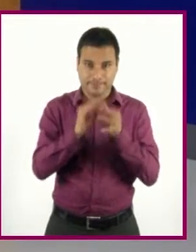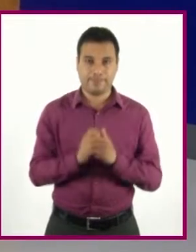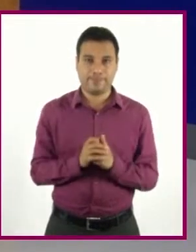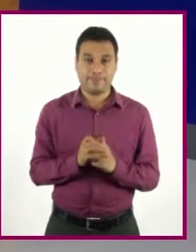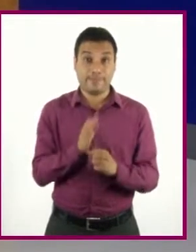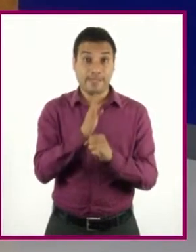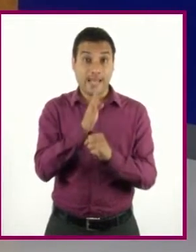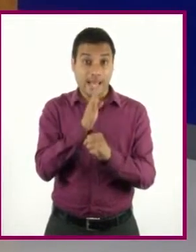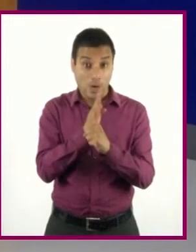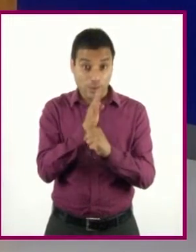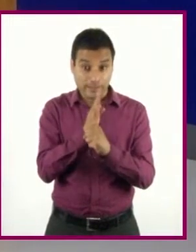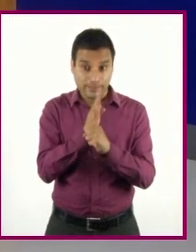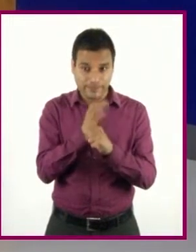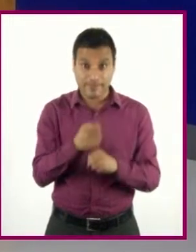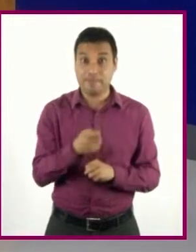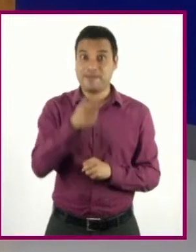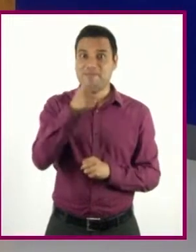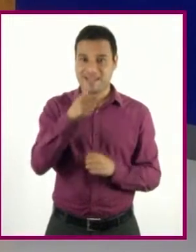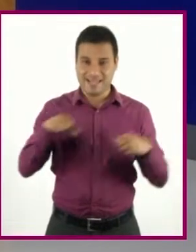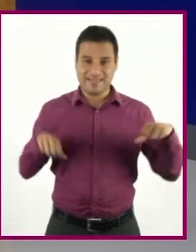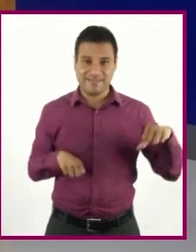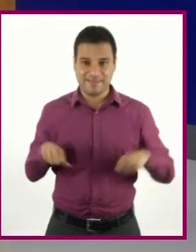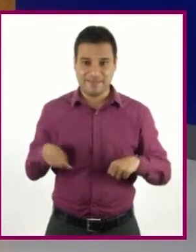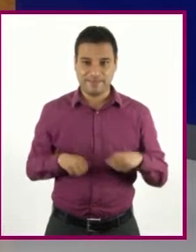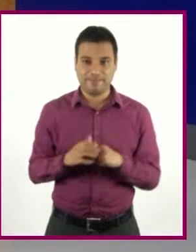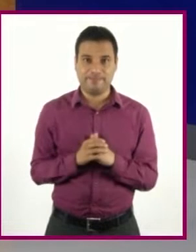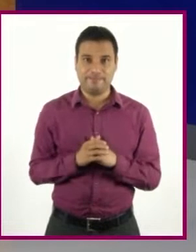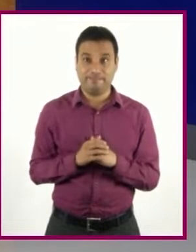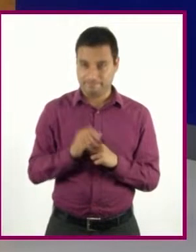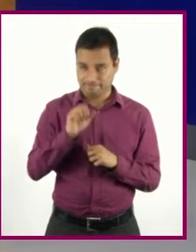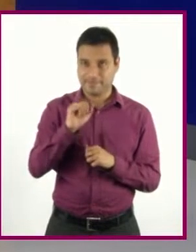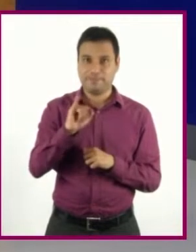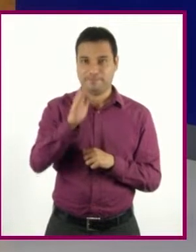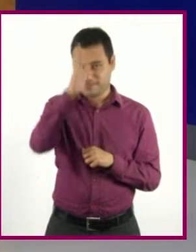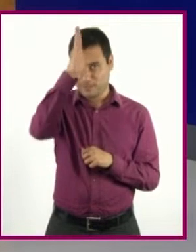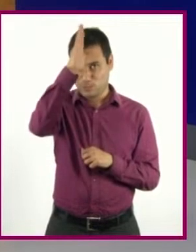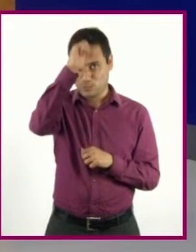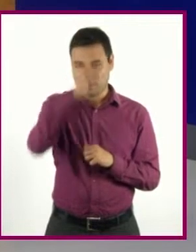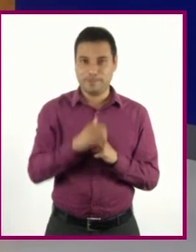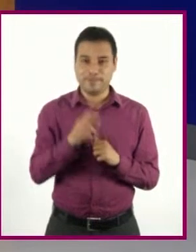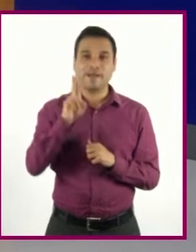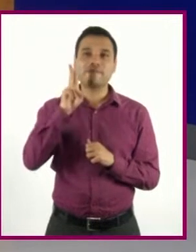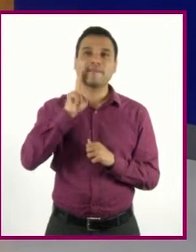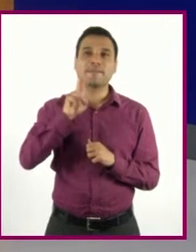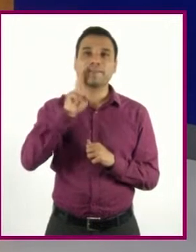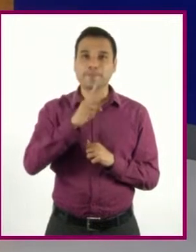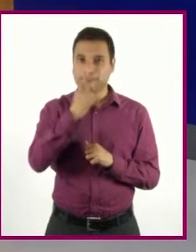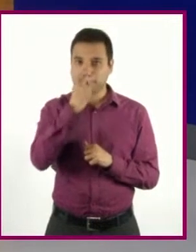si planteamos el primer reto? Sí, profesor, eso está muy interesante.